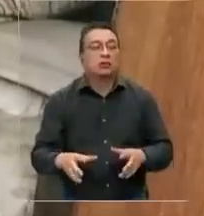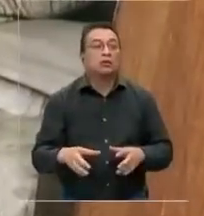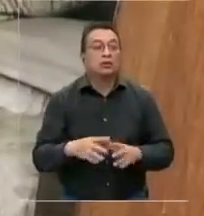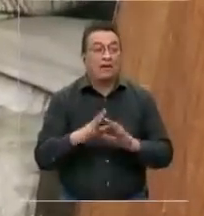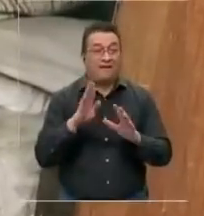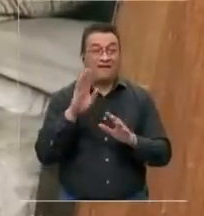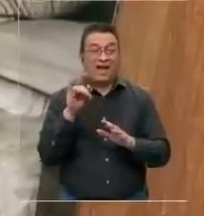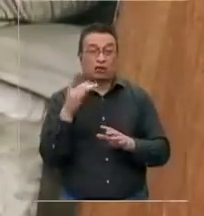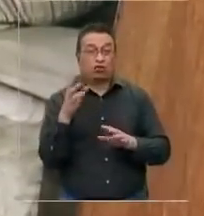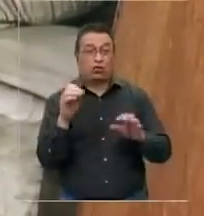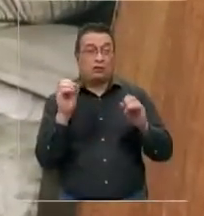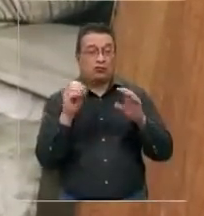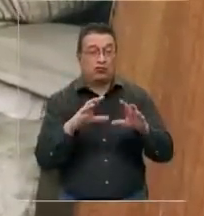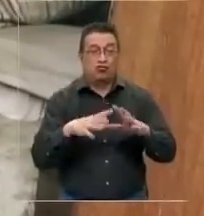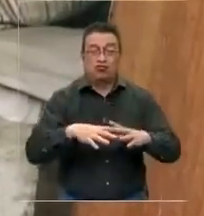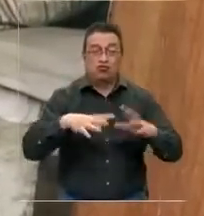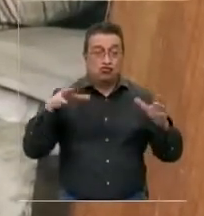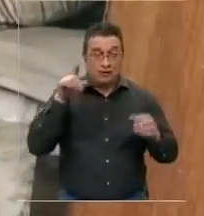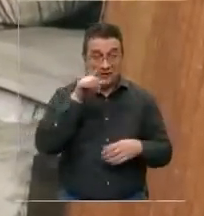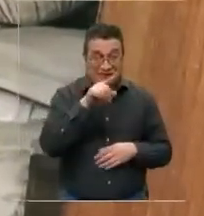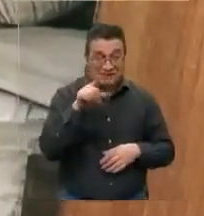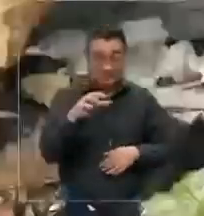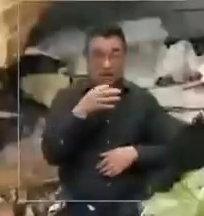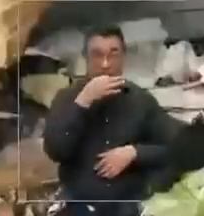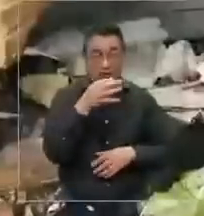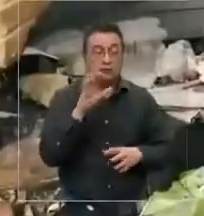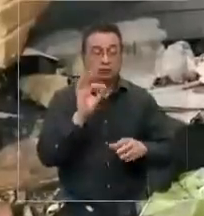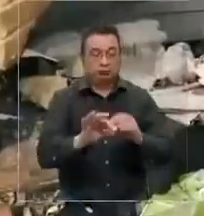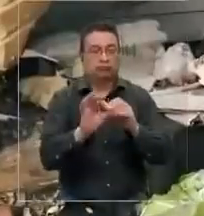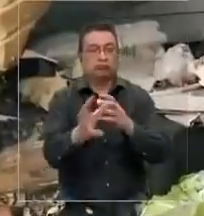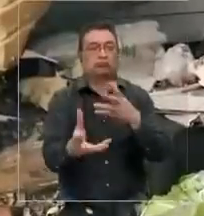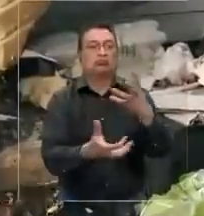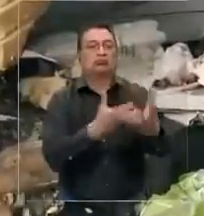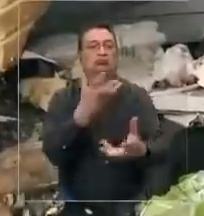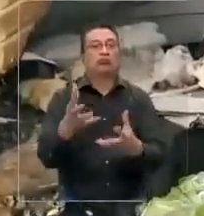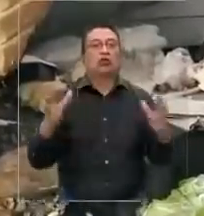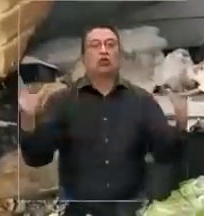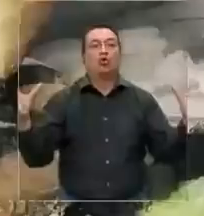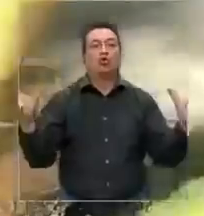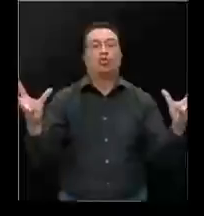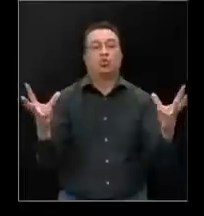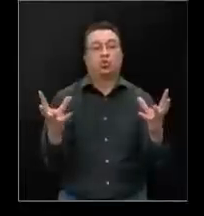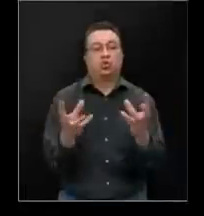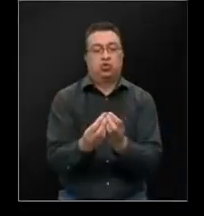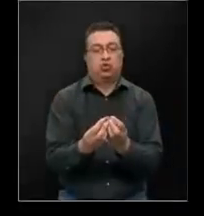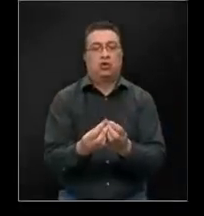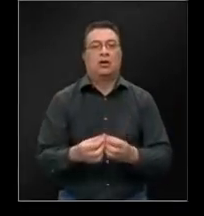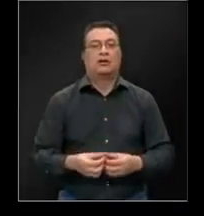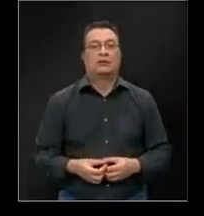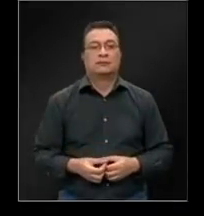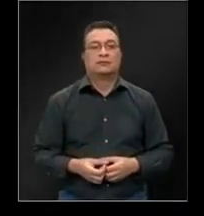la basura que ellos mismos dicen haberla quemado para disminuir el volumen.